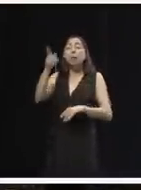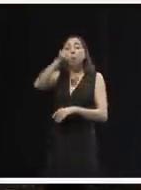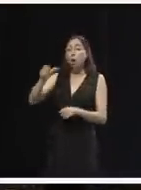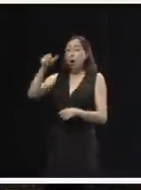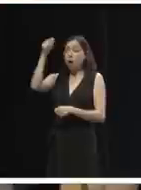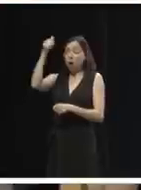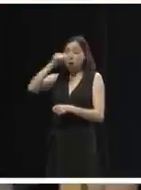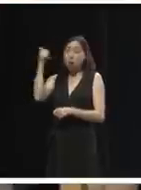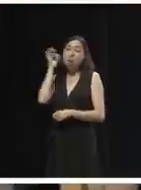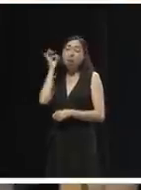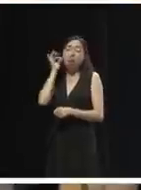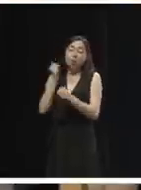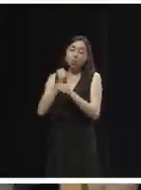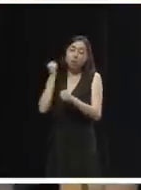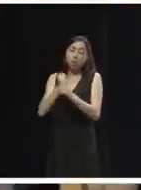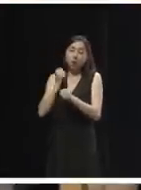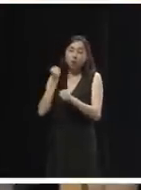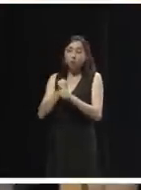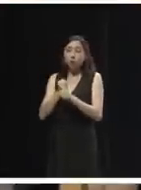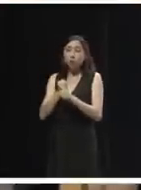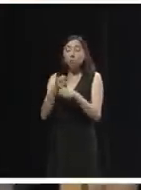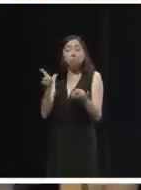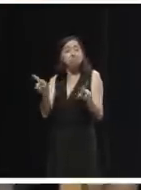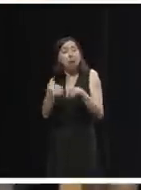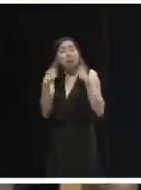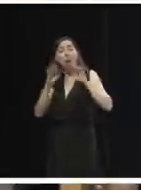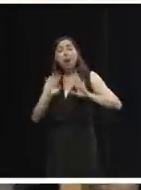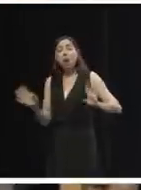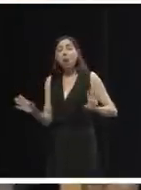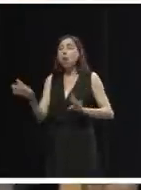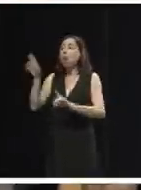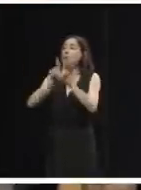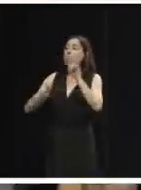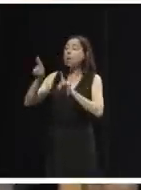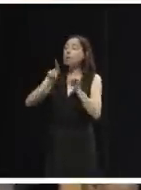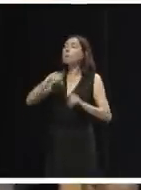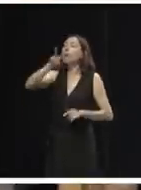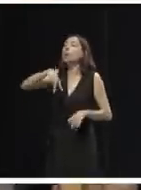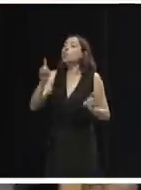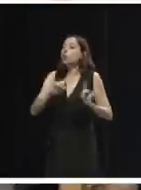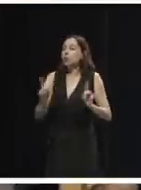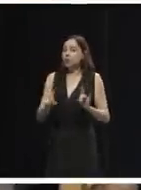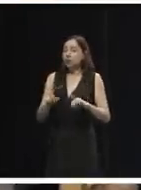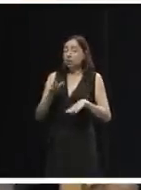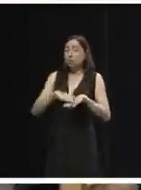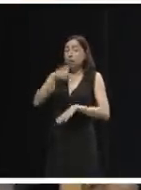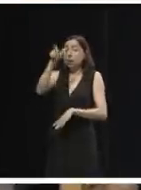y a las trabajadoras no importa. El problema no es ese para